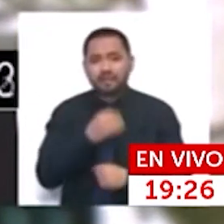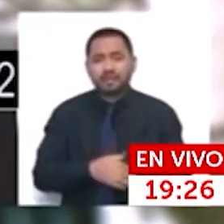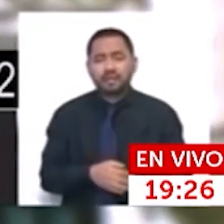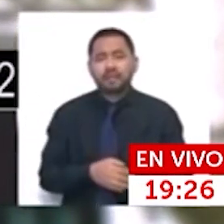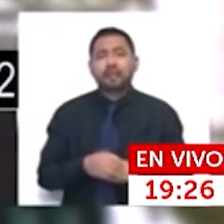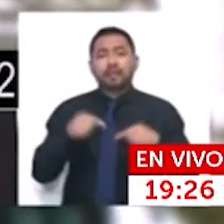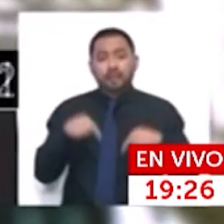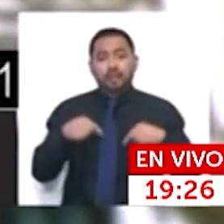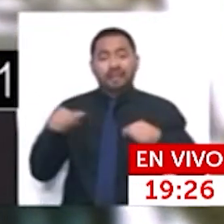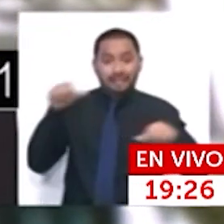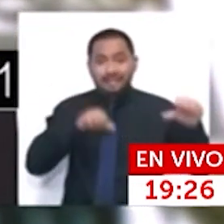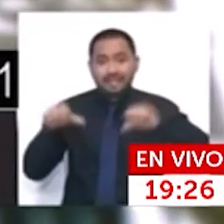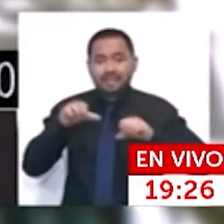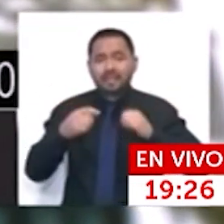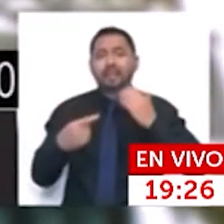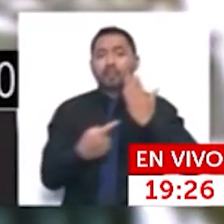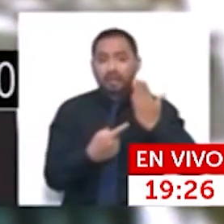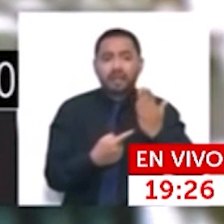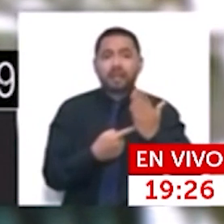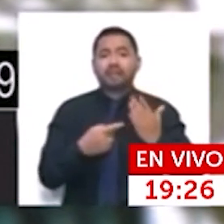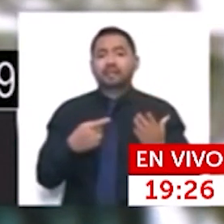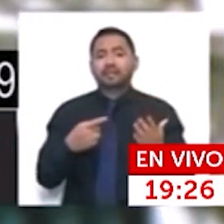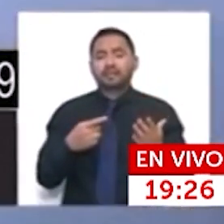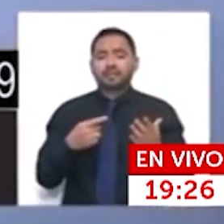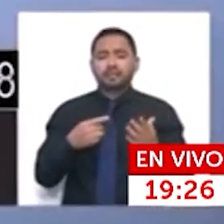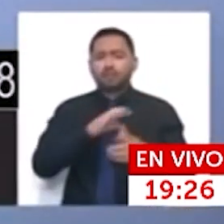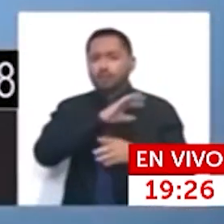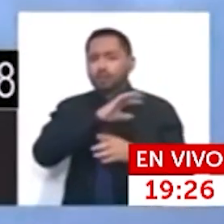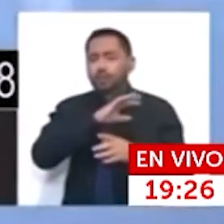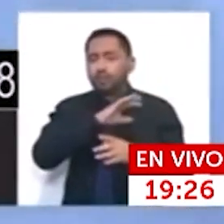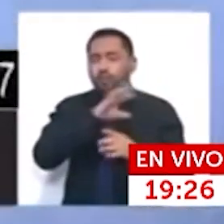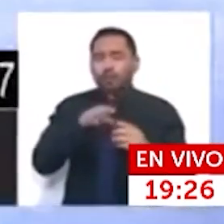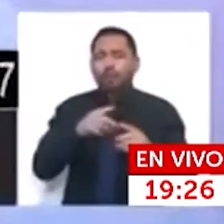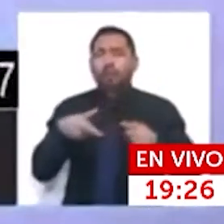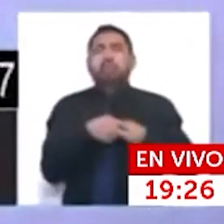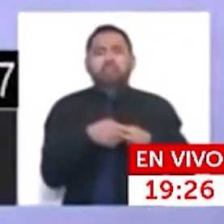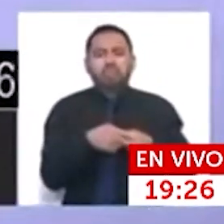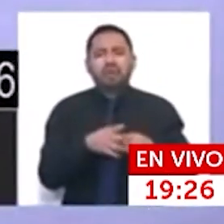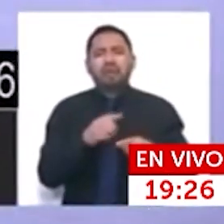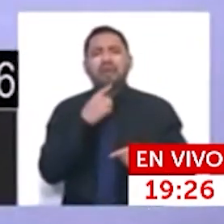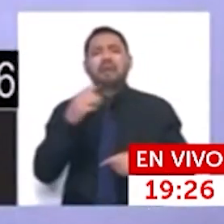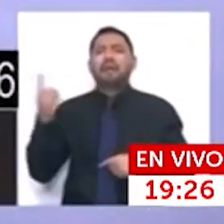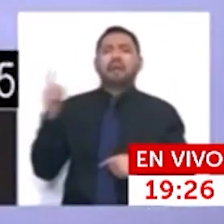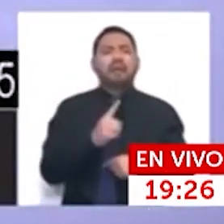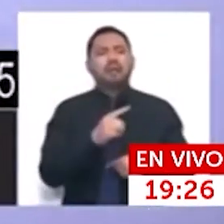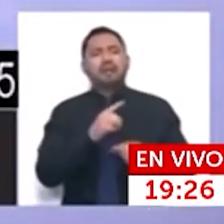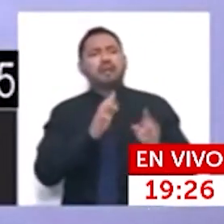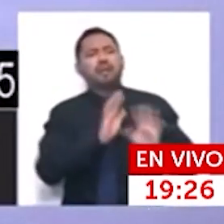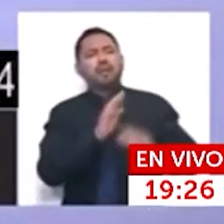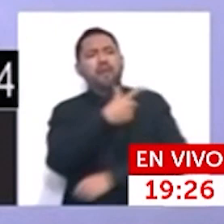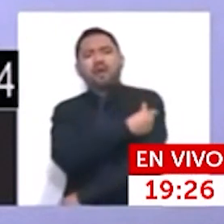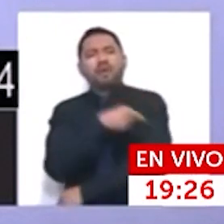tecnología no no no trunque y diga y que vengan a decir que las vacunas tienen agua porque la saliva